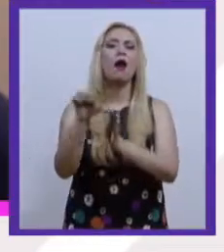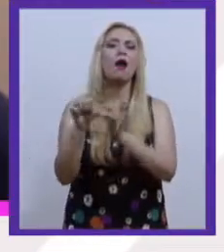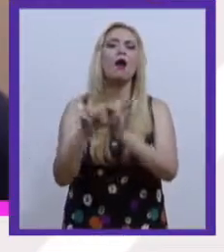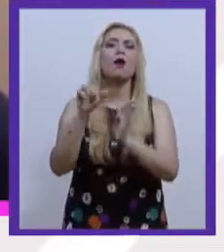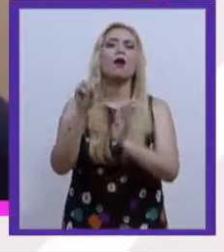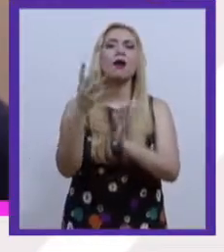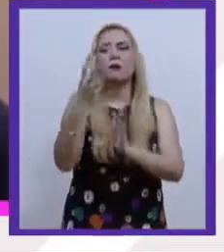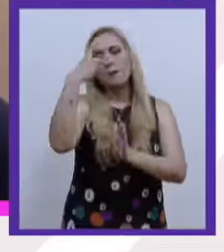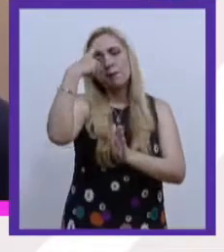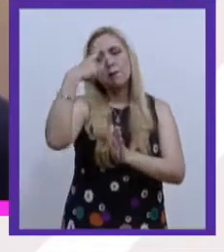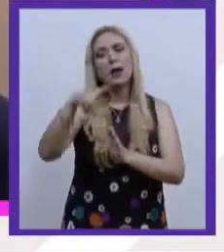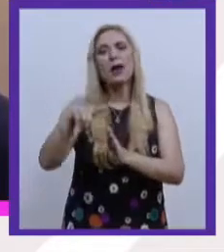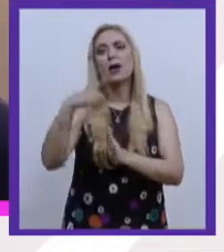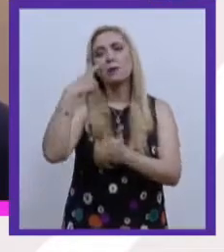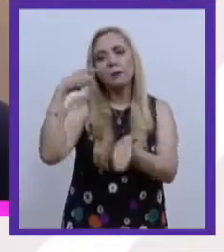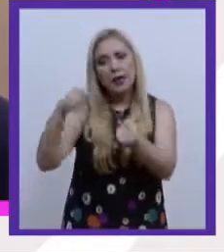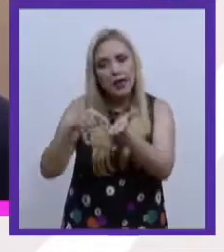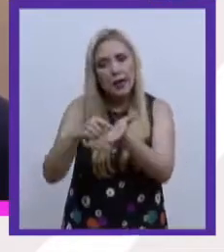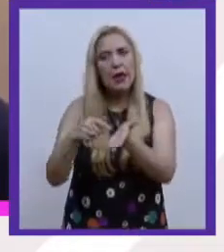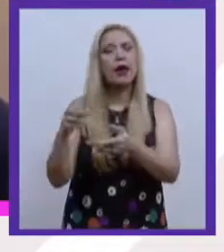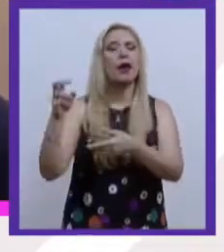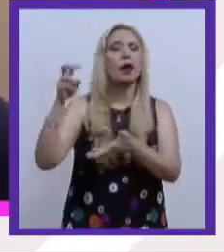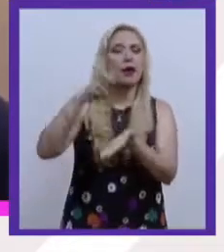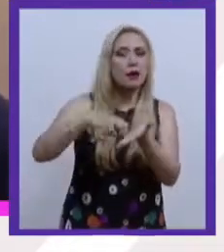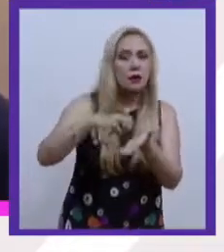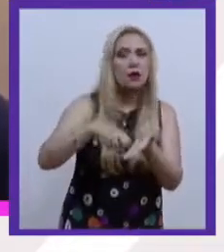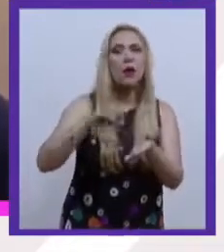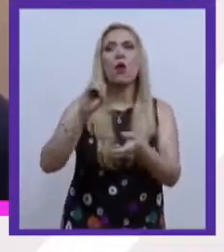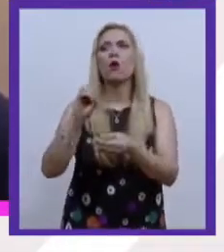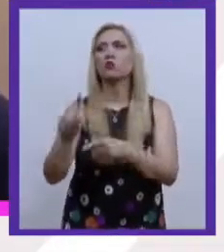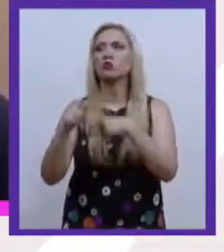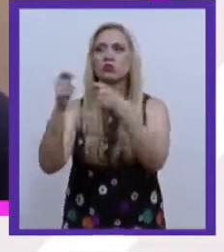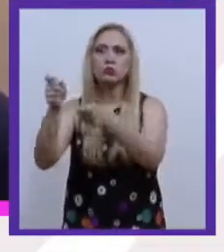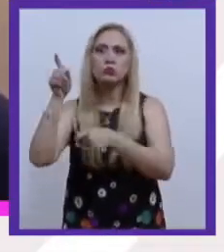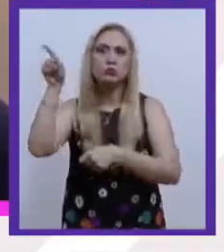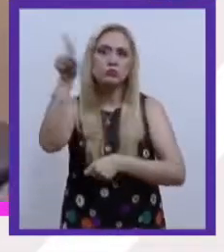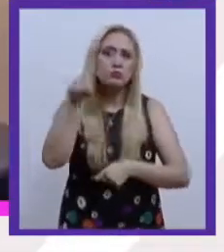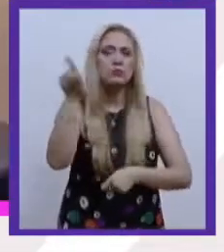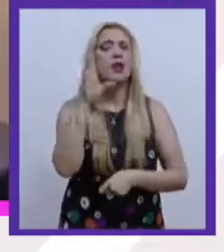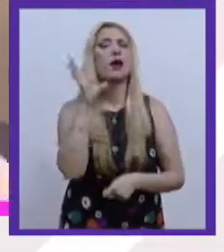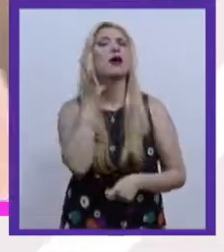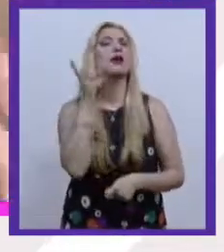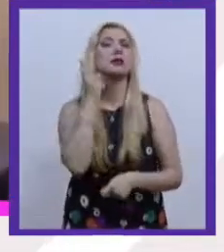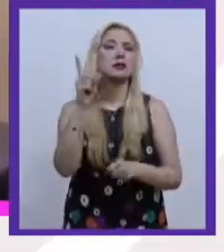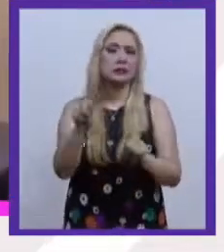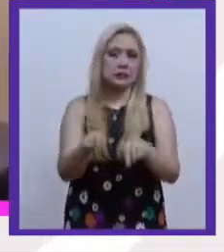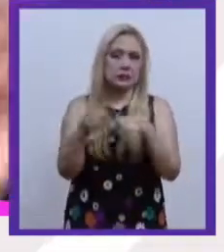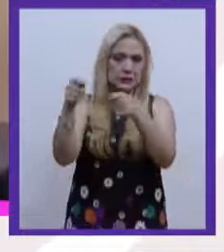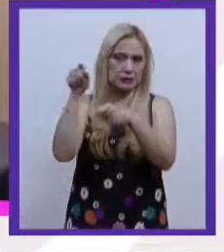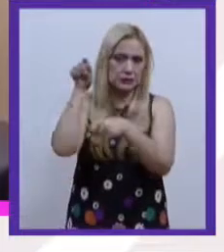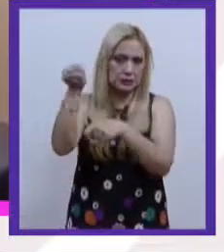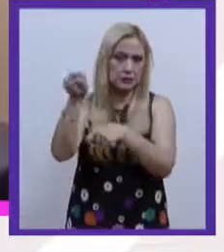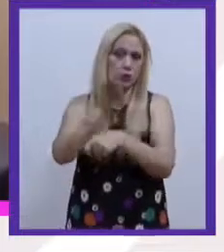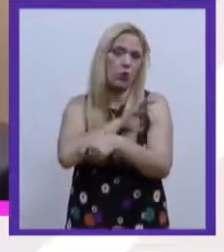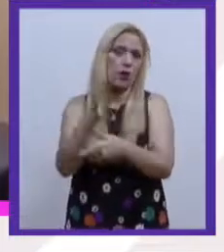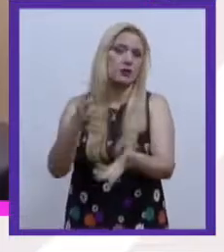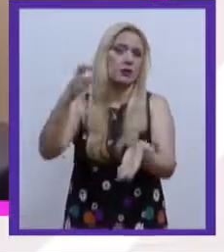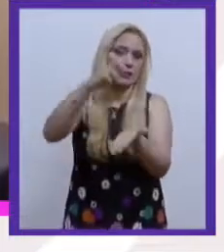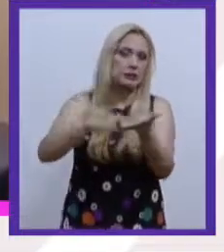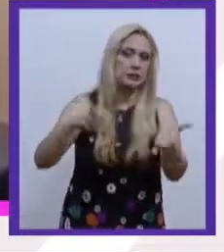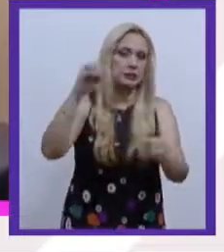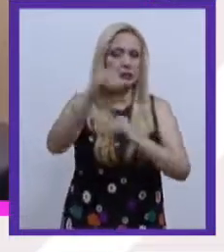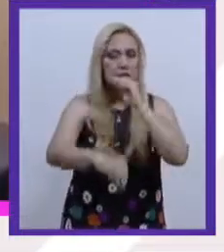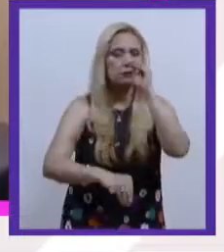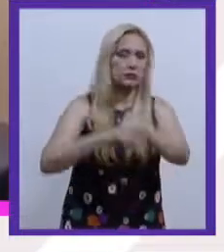damos facultades para hacer legislaciones generales a los legisladores, es decir, nos damos la facultad legal para poder